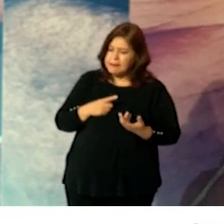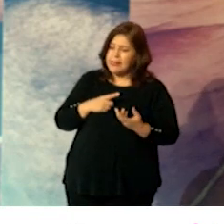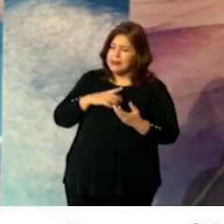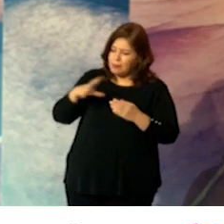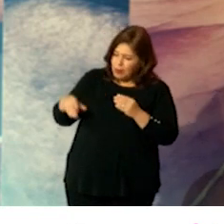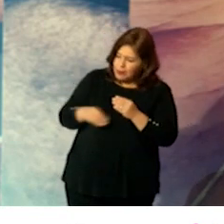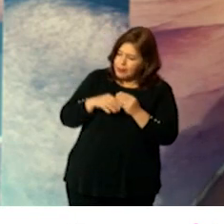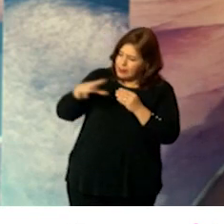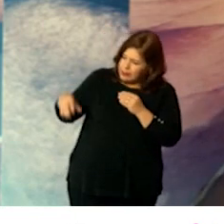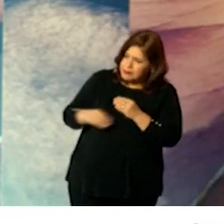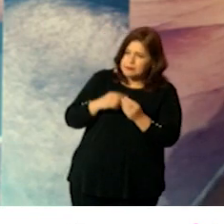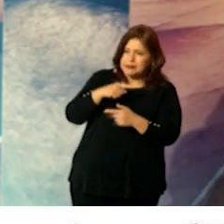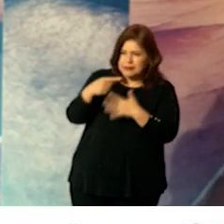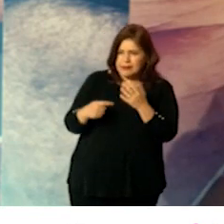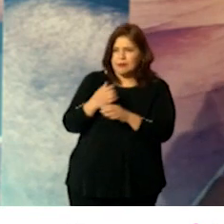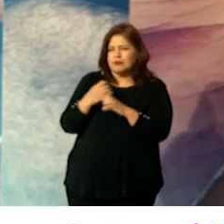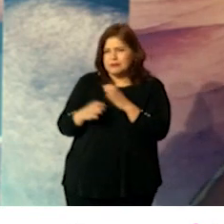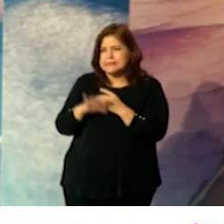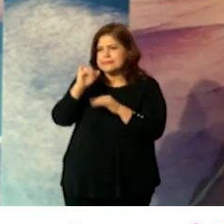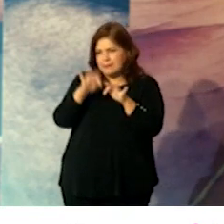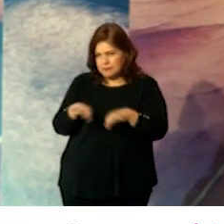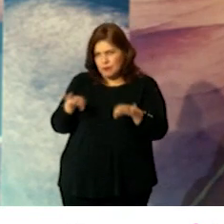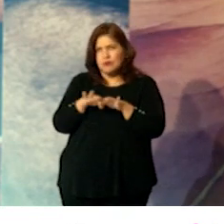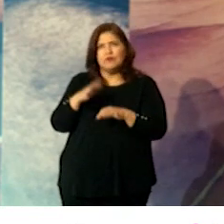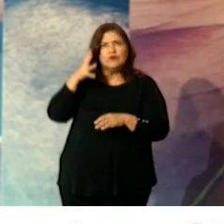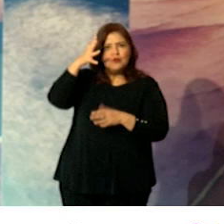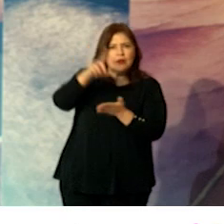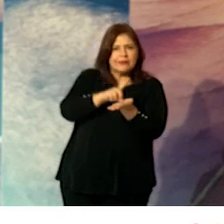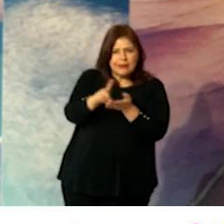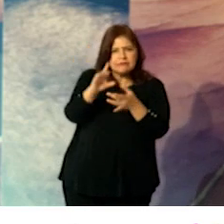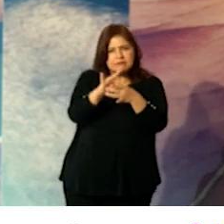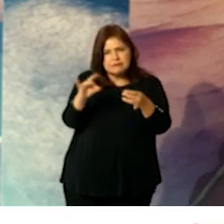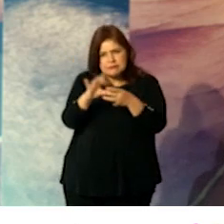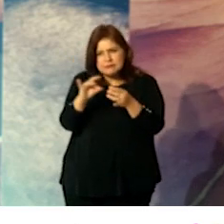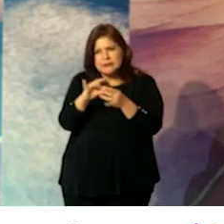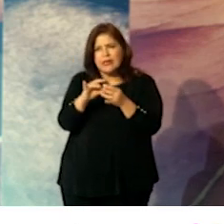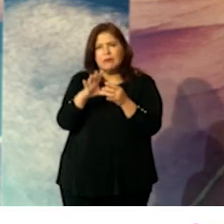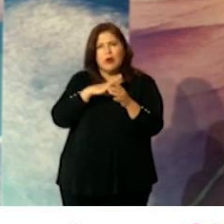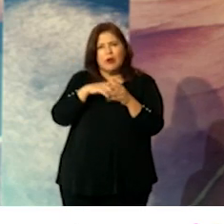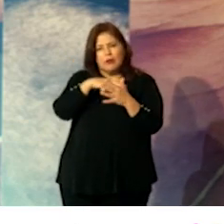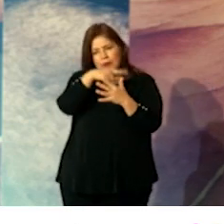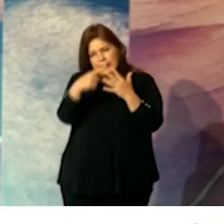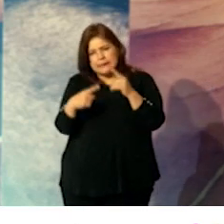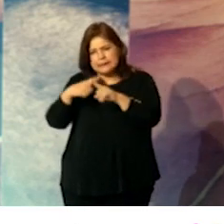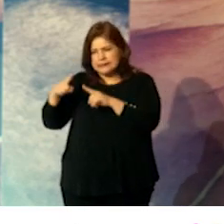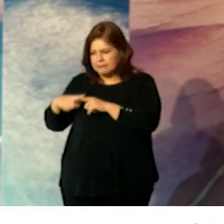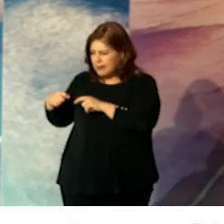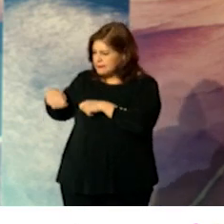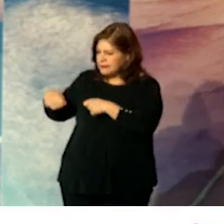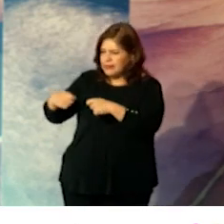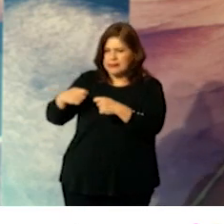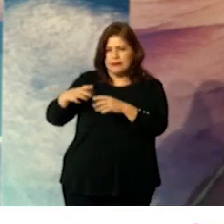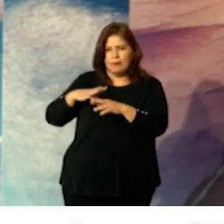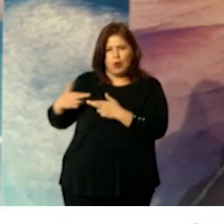Por supuesto que es bien importante hablar de derecho al futuro desde un tema intrageneracional, no intergeneracional,